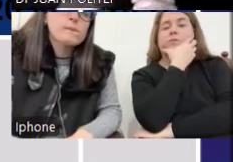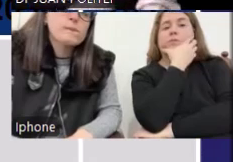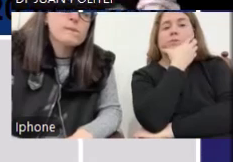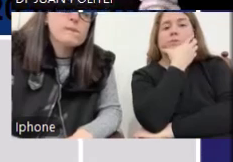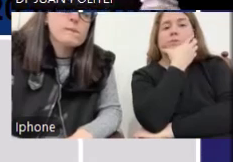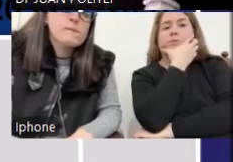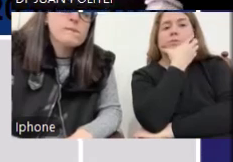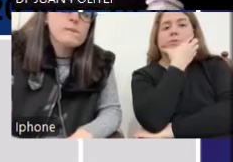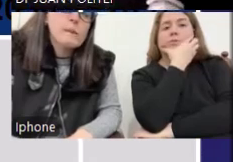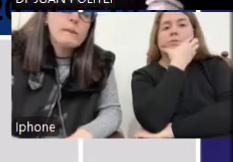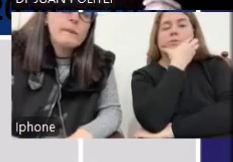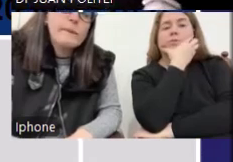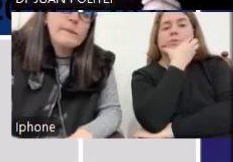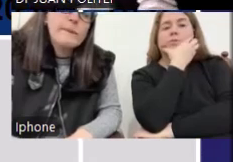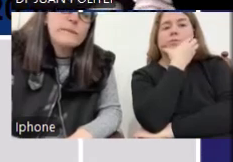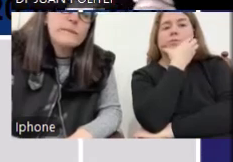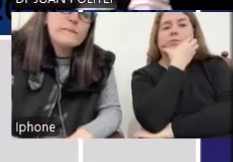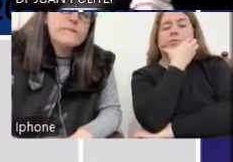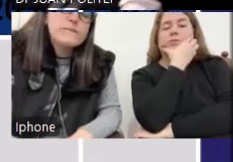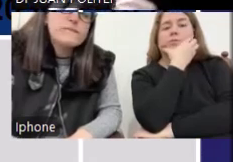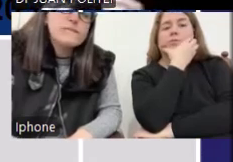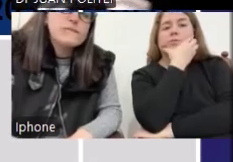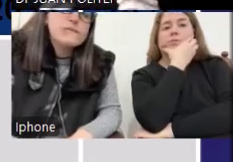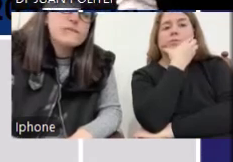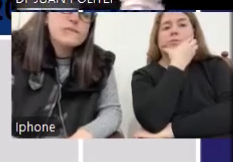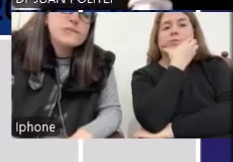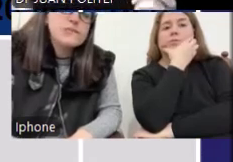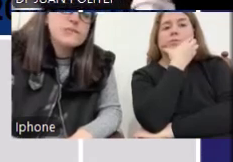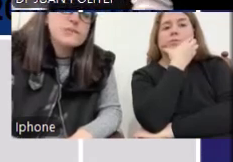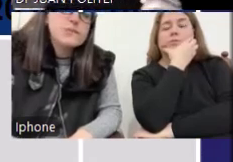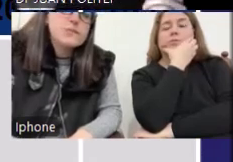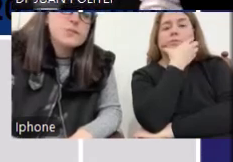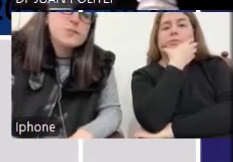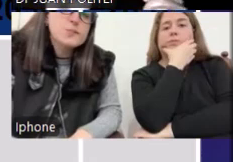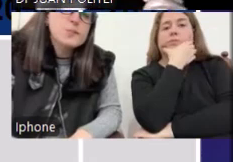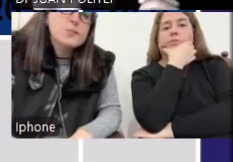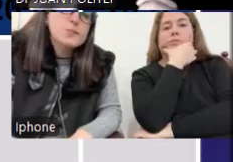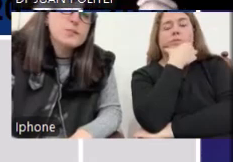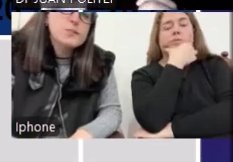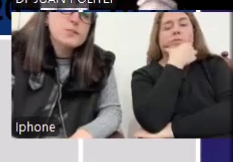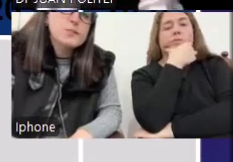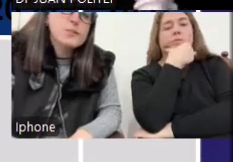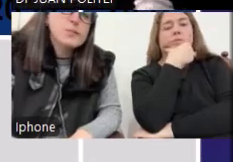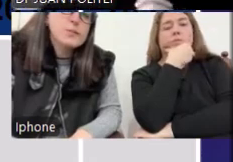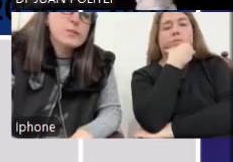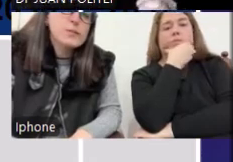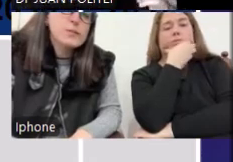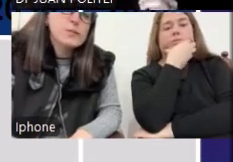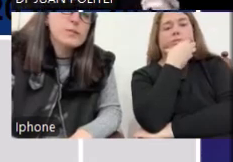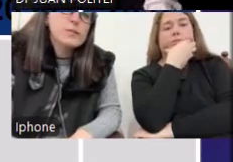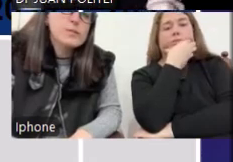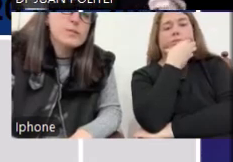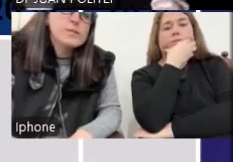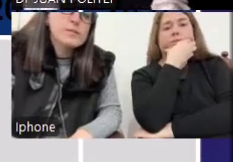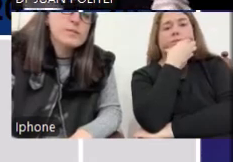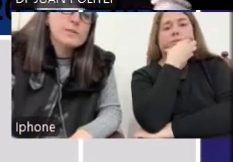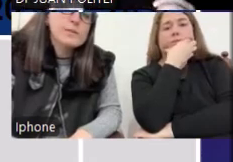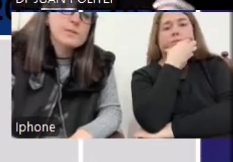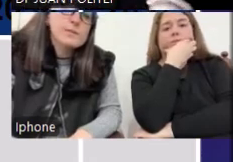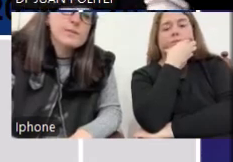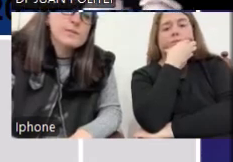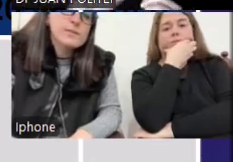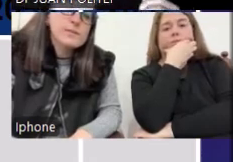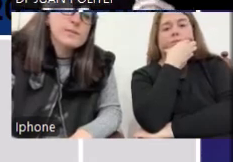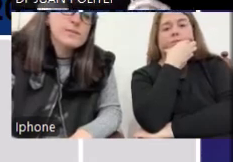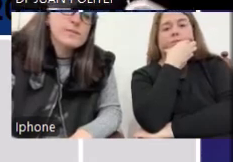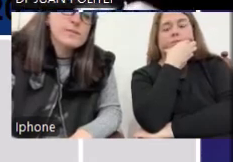aprobación que tenemos por el AMAT. Esto no es un invento argentino, ni japonés, ni norteamericano. Esto es una empresa muy grande de Corea